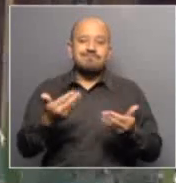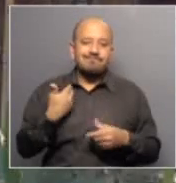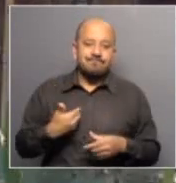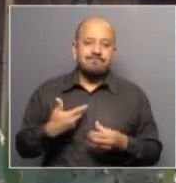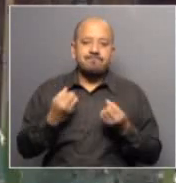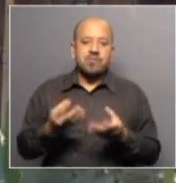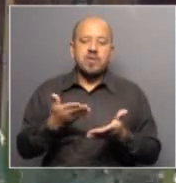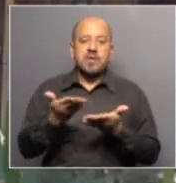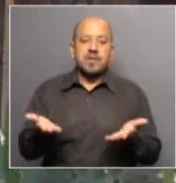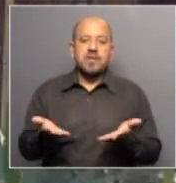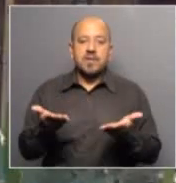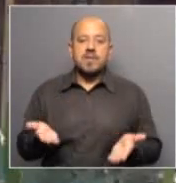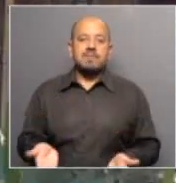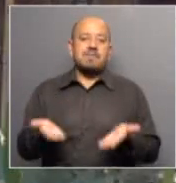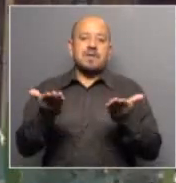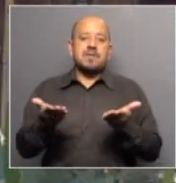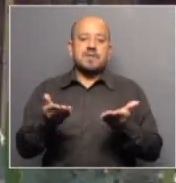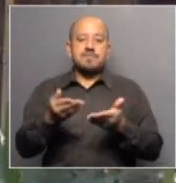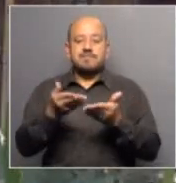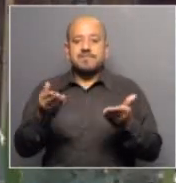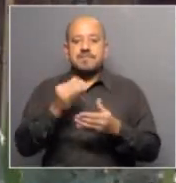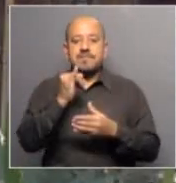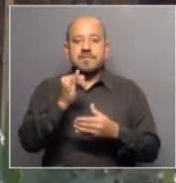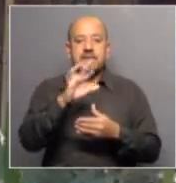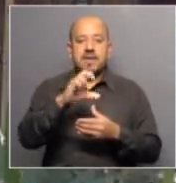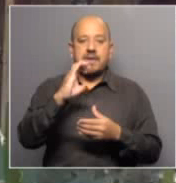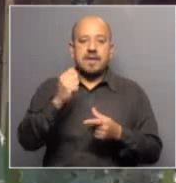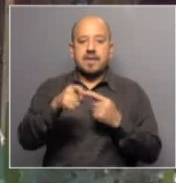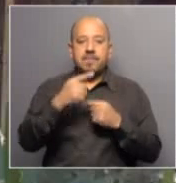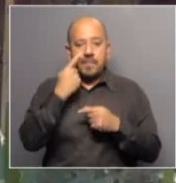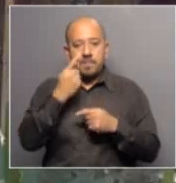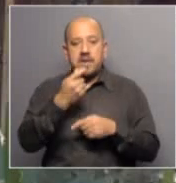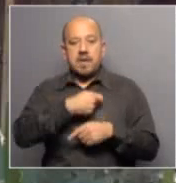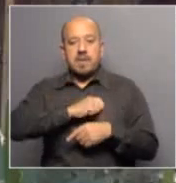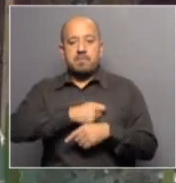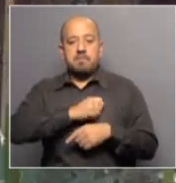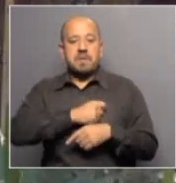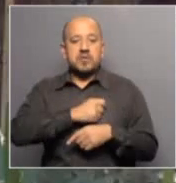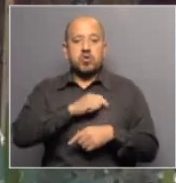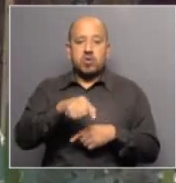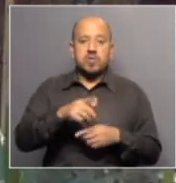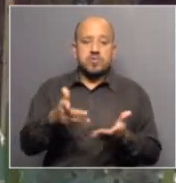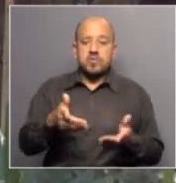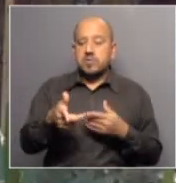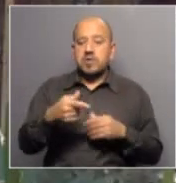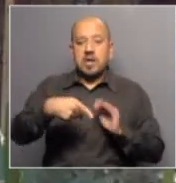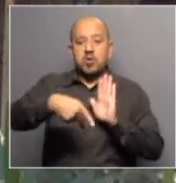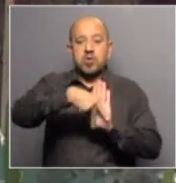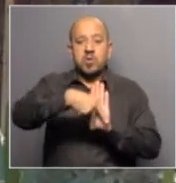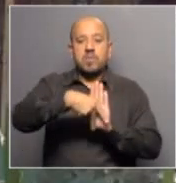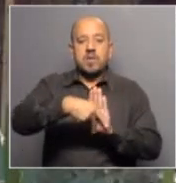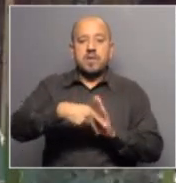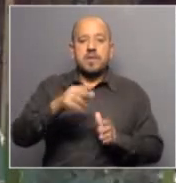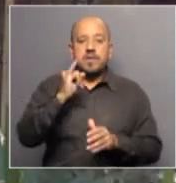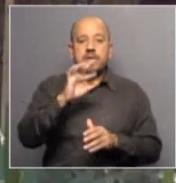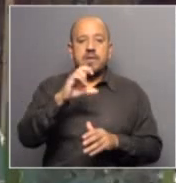porque, digamos, en vez de desplegar las herramientas que tiene el IRCA, fiscalizadoras, que son sus fiscalizadores, pero además las normativas que el IRCA